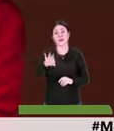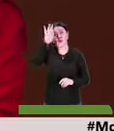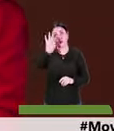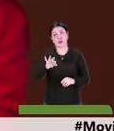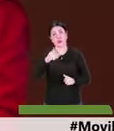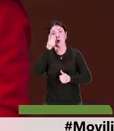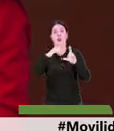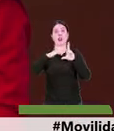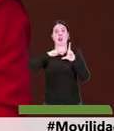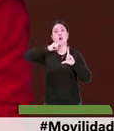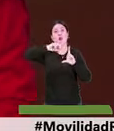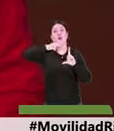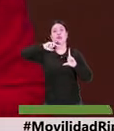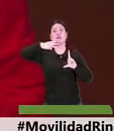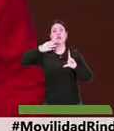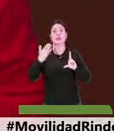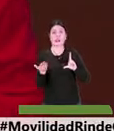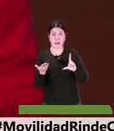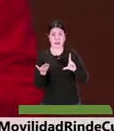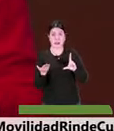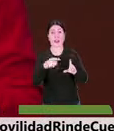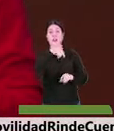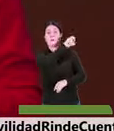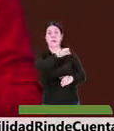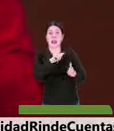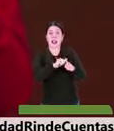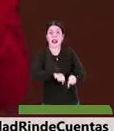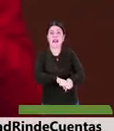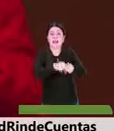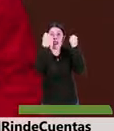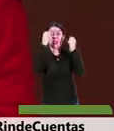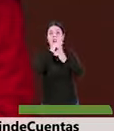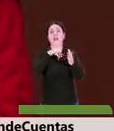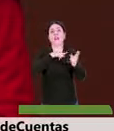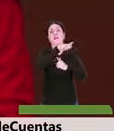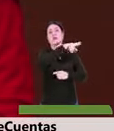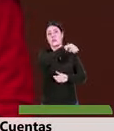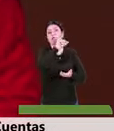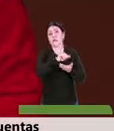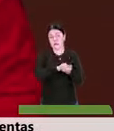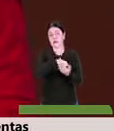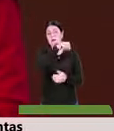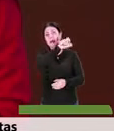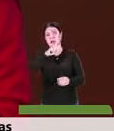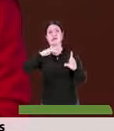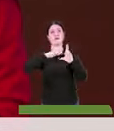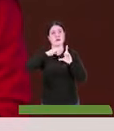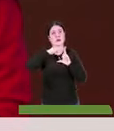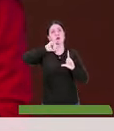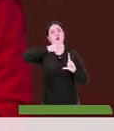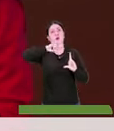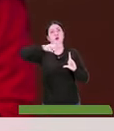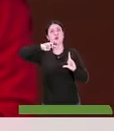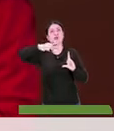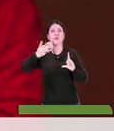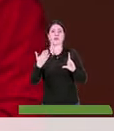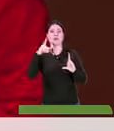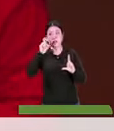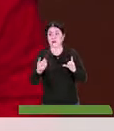estratos 1, 2 y 3, y las personas que lo dañan están afectando es a esos usuarios que son los que más necesitan movilizarse y trabajar en la